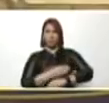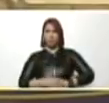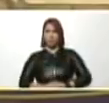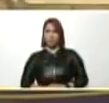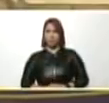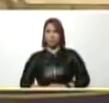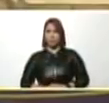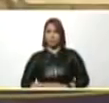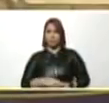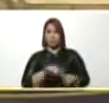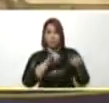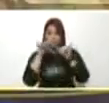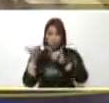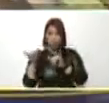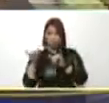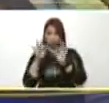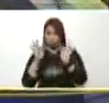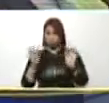por sus propios medios,